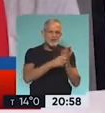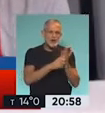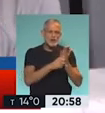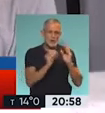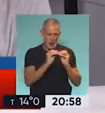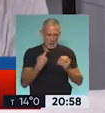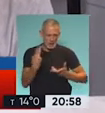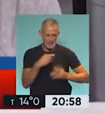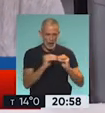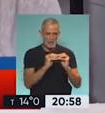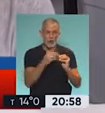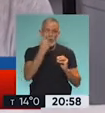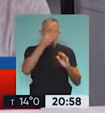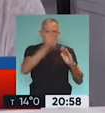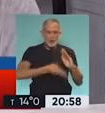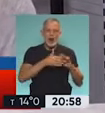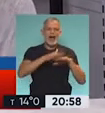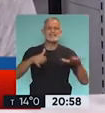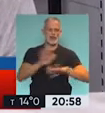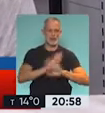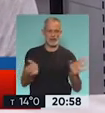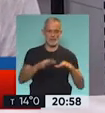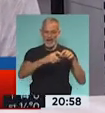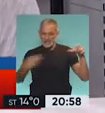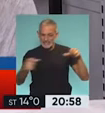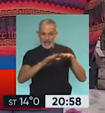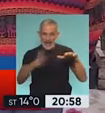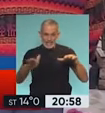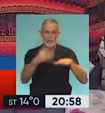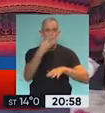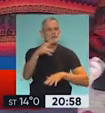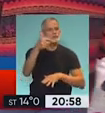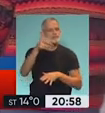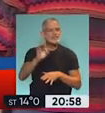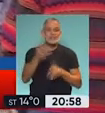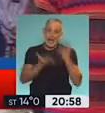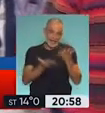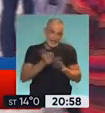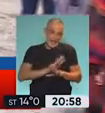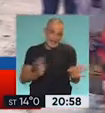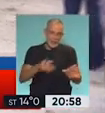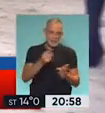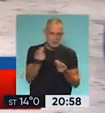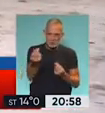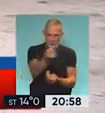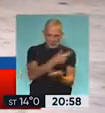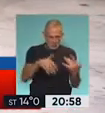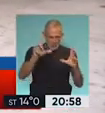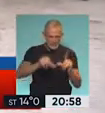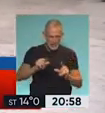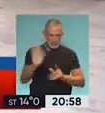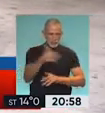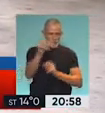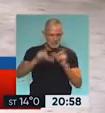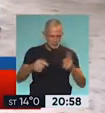con el cerdo lo mismo, aumentaron la cantidad de cortes de cerdo, como que aumentó la cantidad de oferta que hay